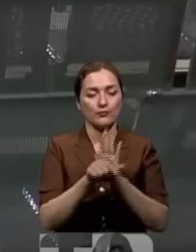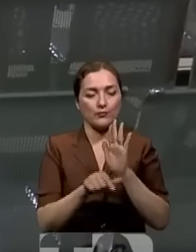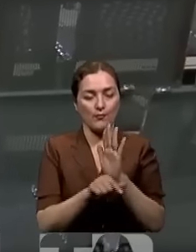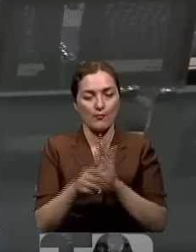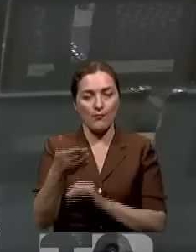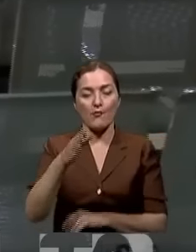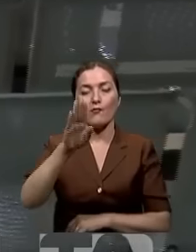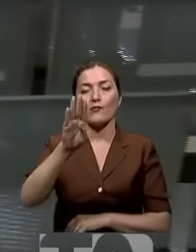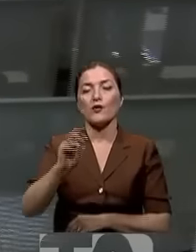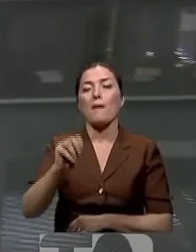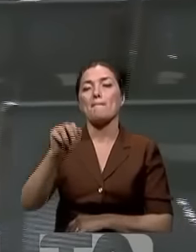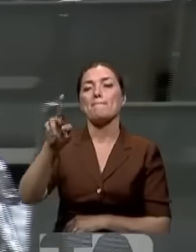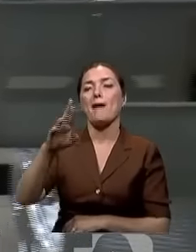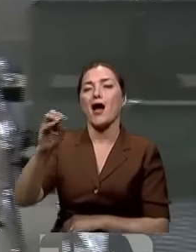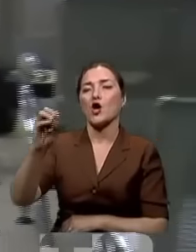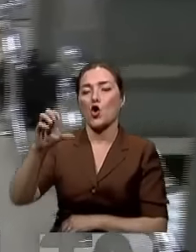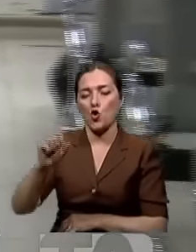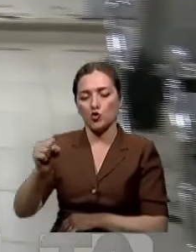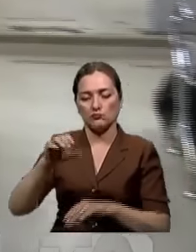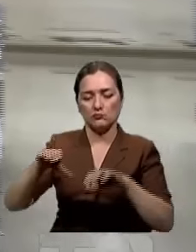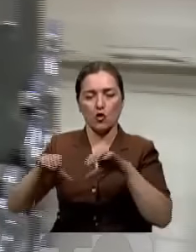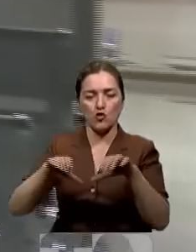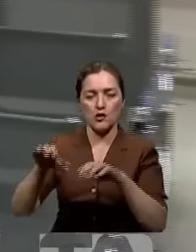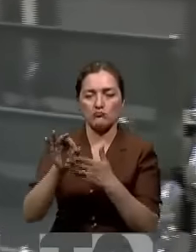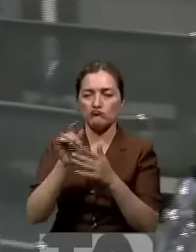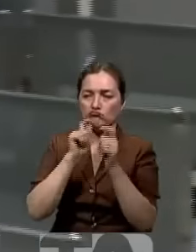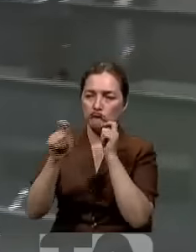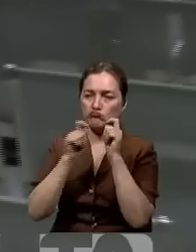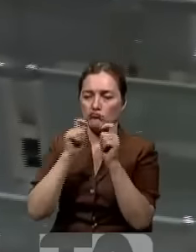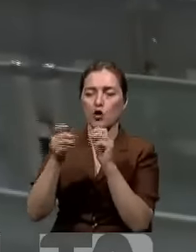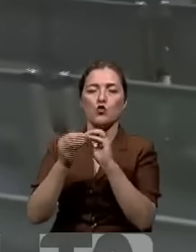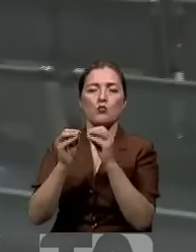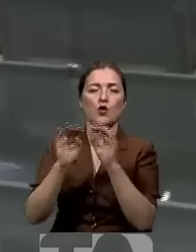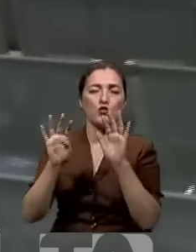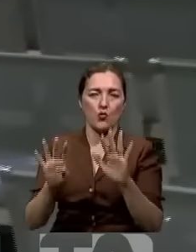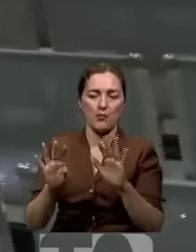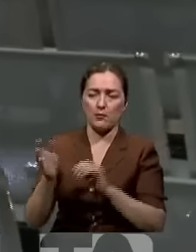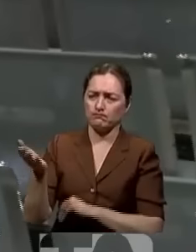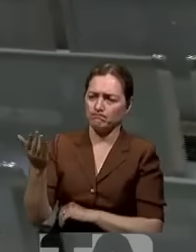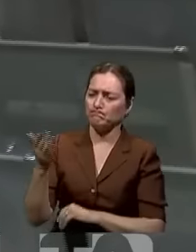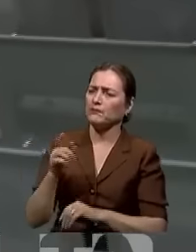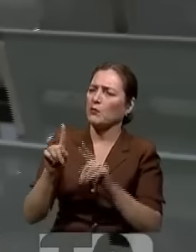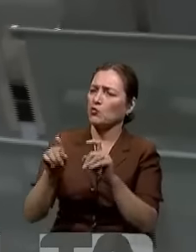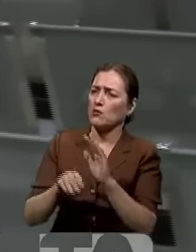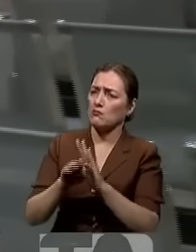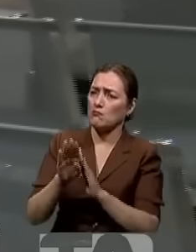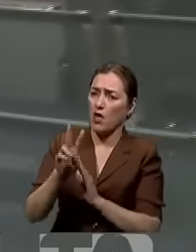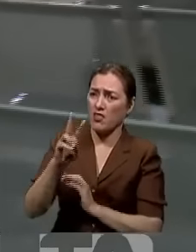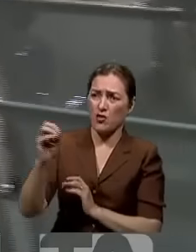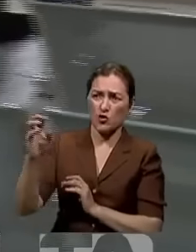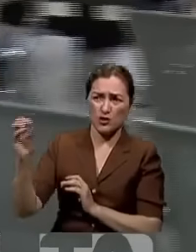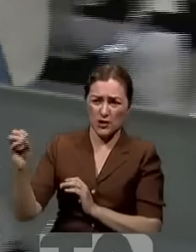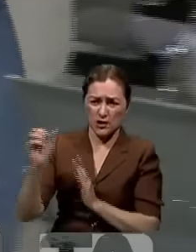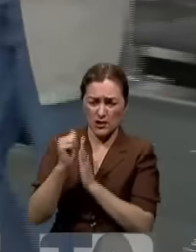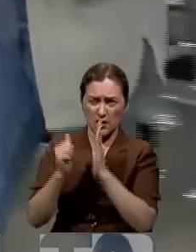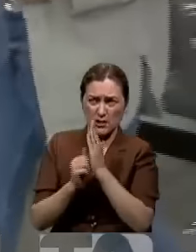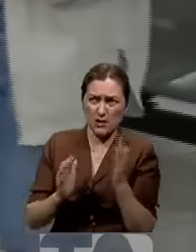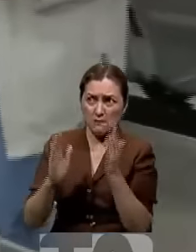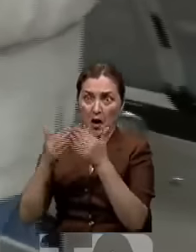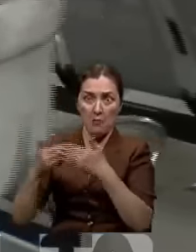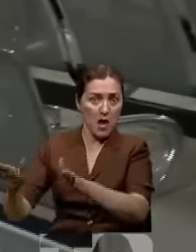Marco Benalcázar, quien es el coordinador zonal 9, para que nos cuente un poco, ¿no? Entiendo que son más de 200 agencias de escala nacional que están